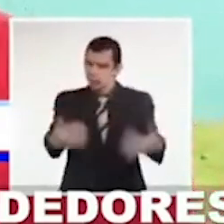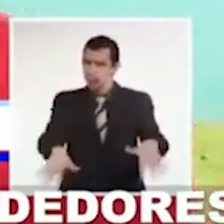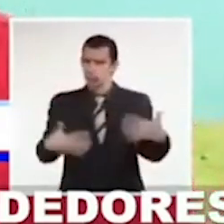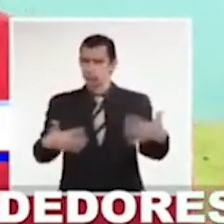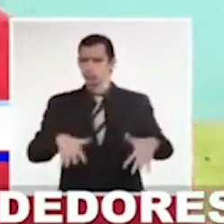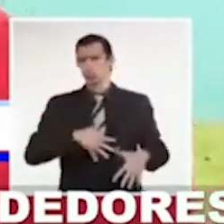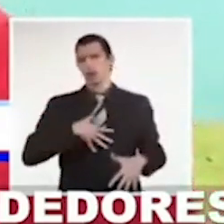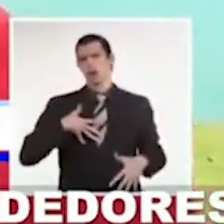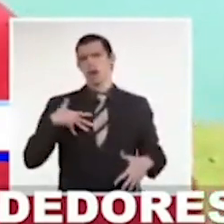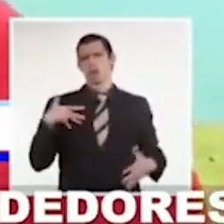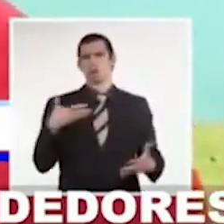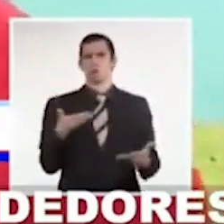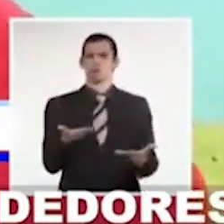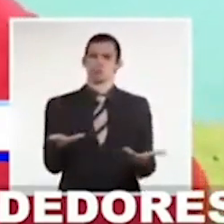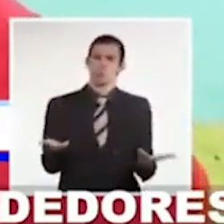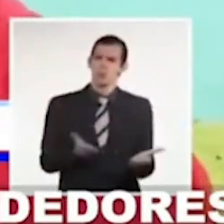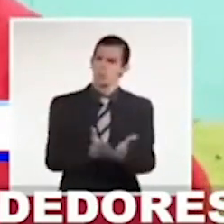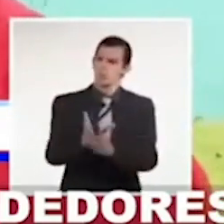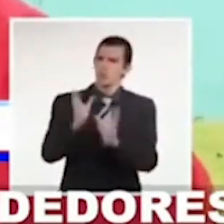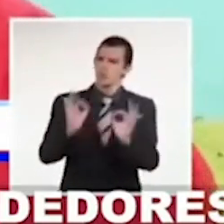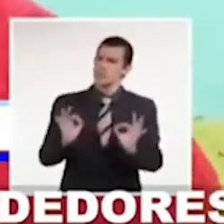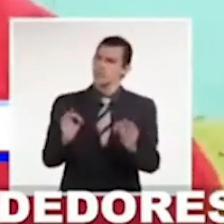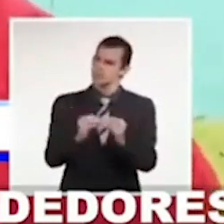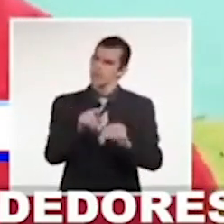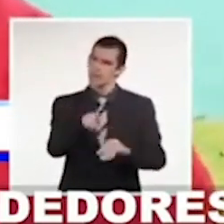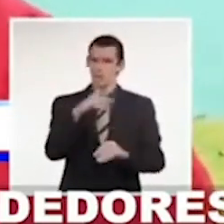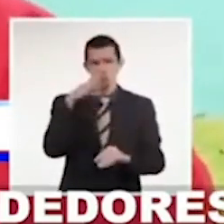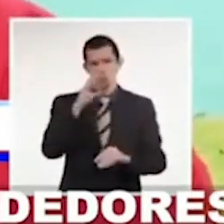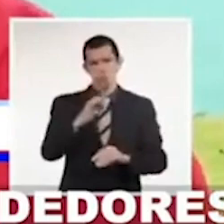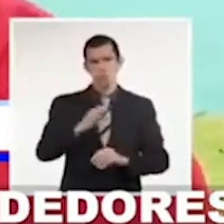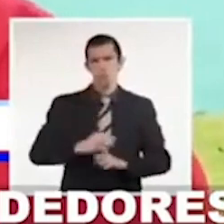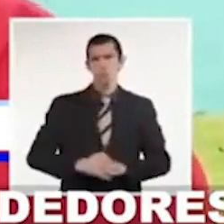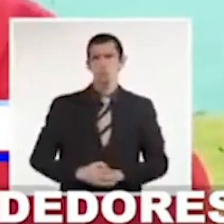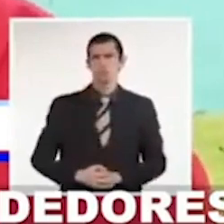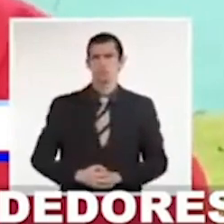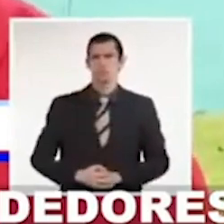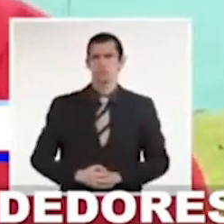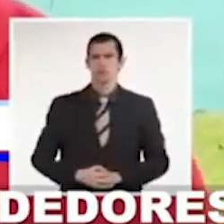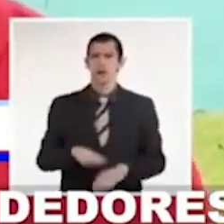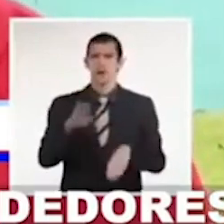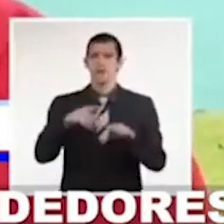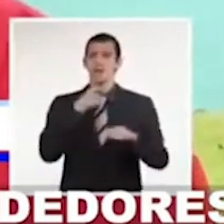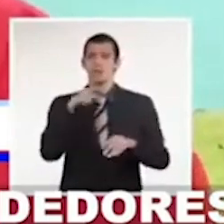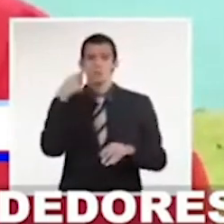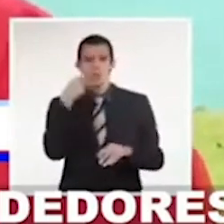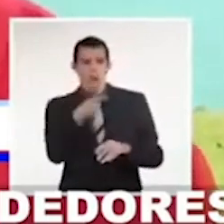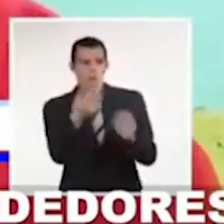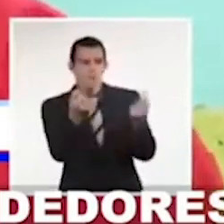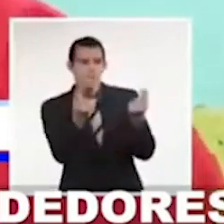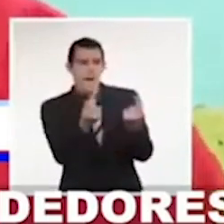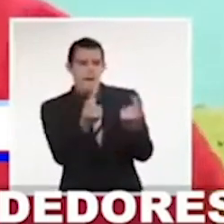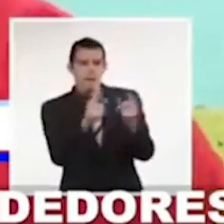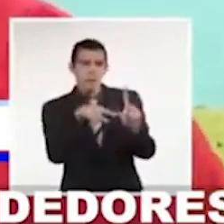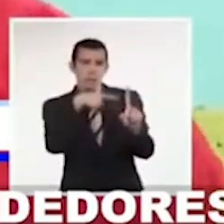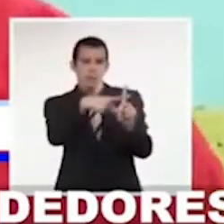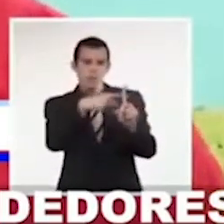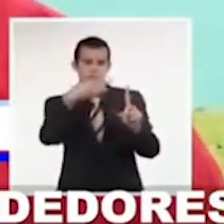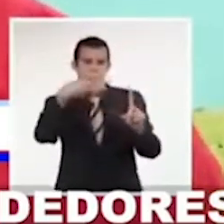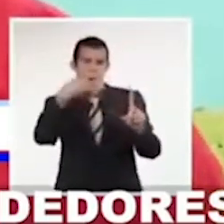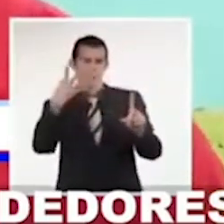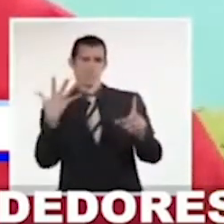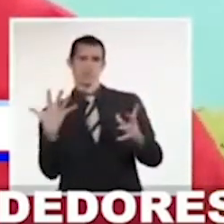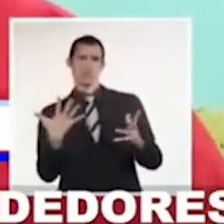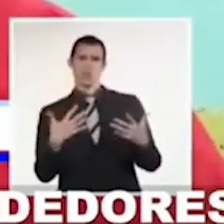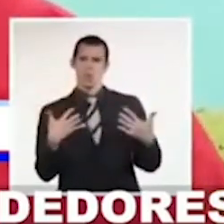Entonces, cuando usted escucha a alguien, oye, están luchando contra las ilegalidades, eso significa que mañana que alguien me diga, lo voy a